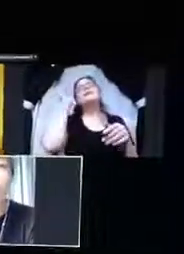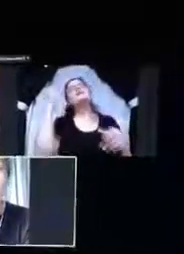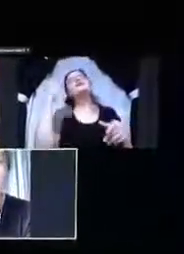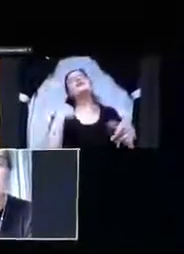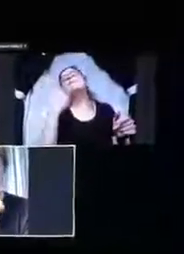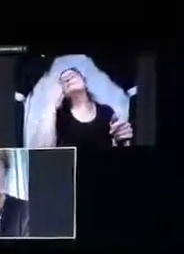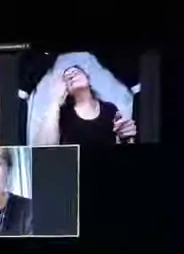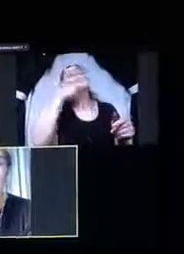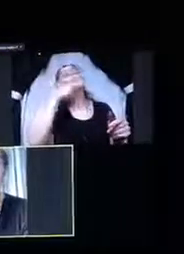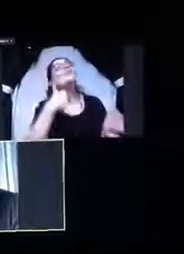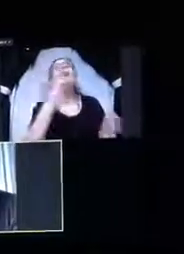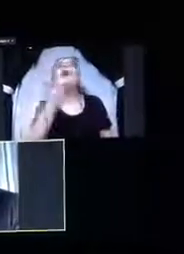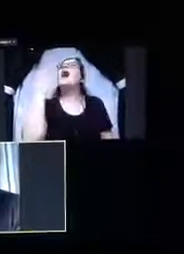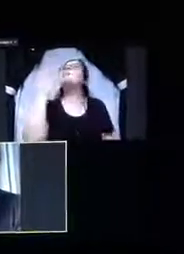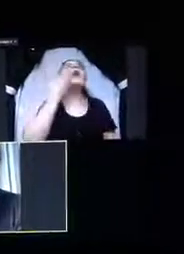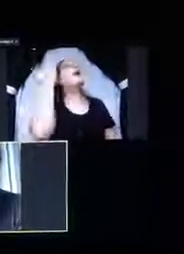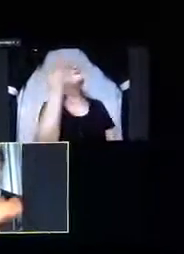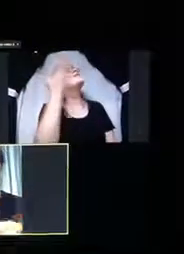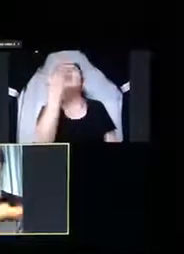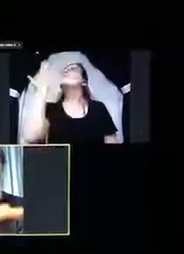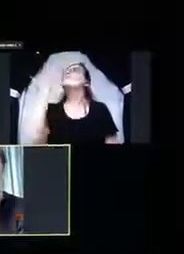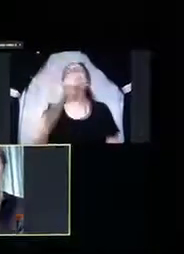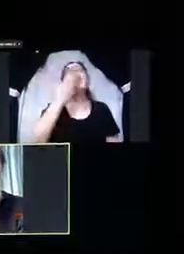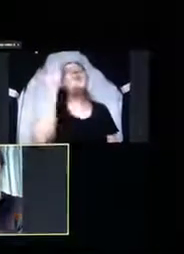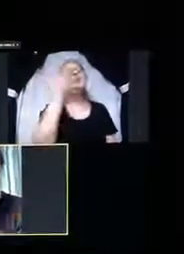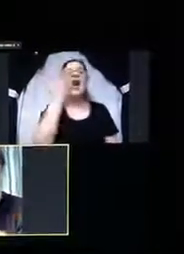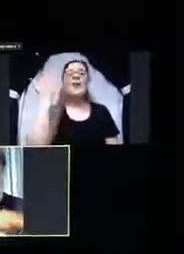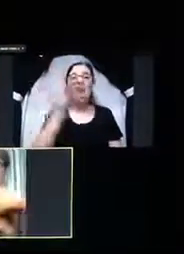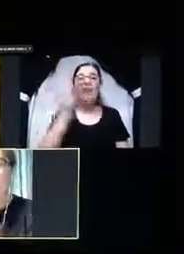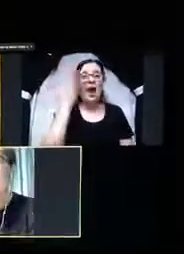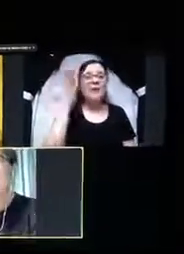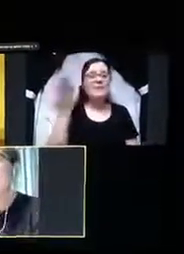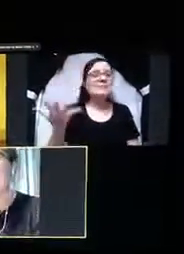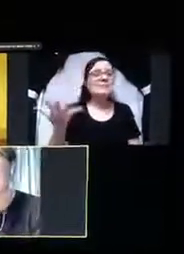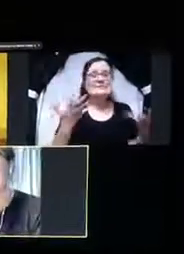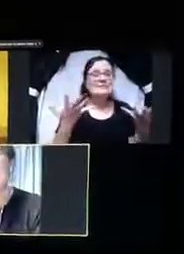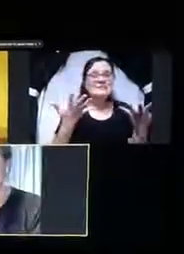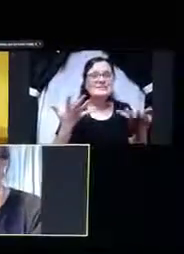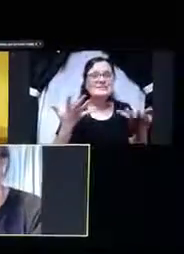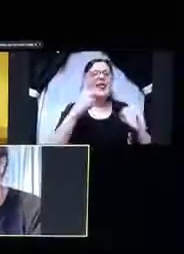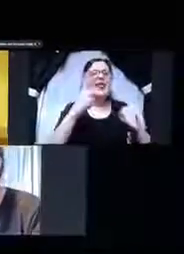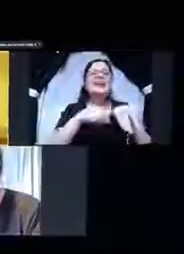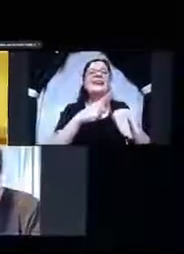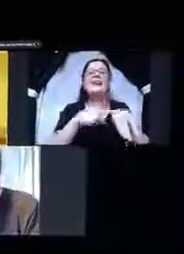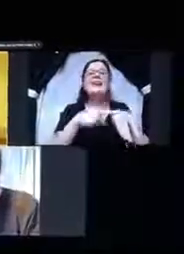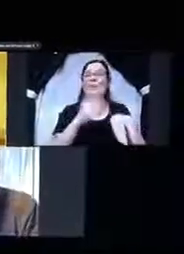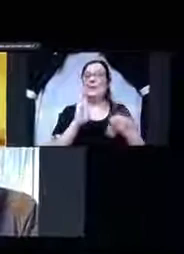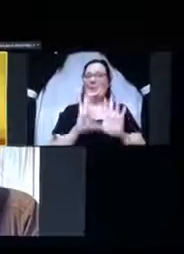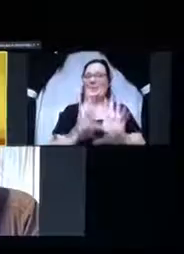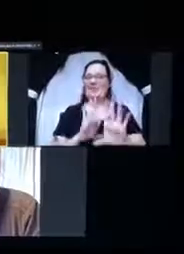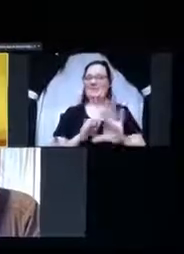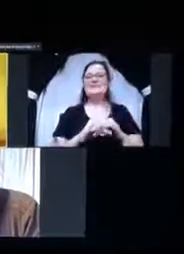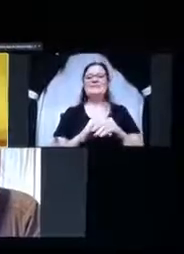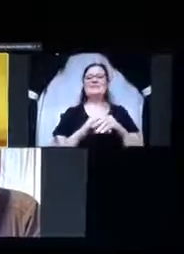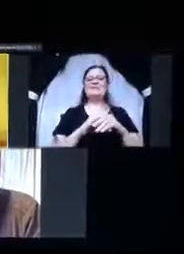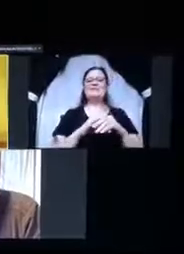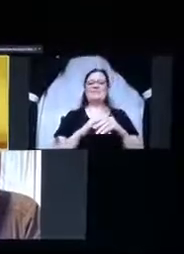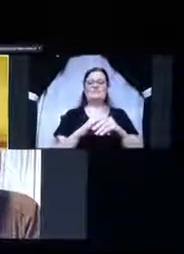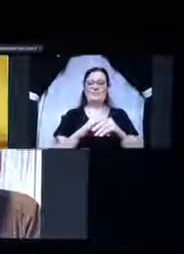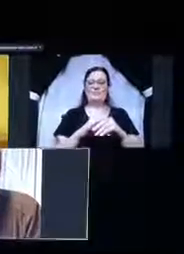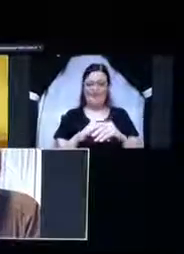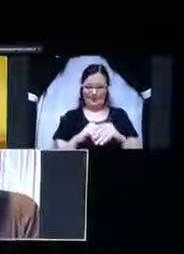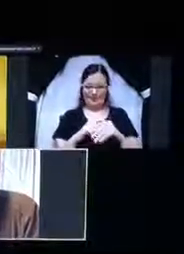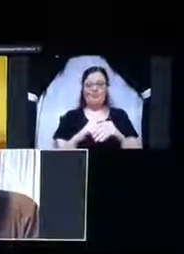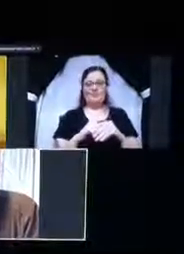hablo y hablo. No, a mí me encantan las 2 cosas. Café, charla de amigos y pregunten. Bien. Pregunto